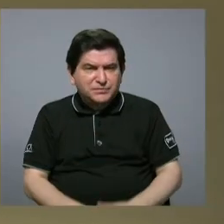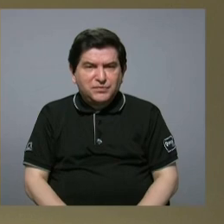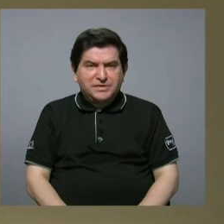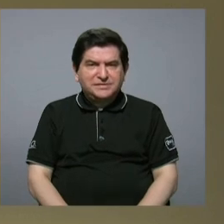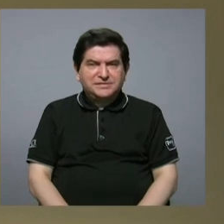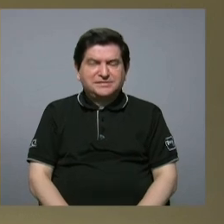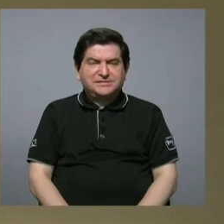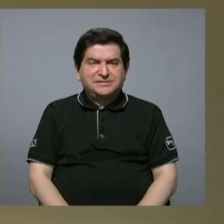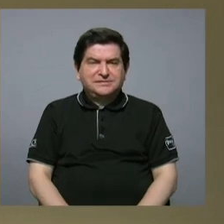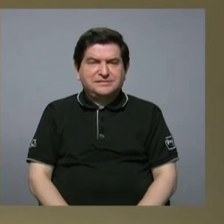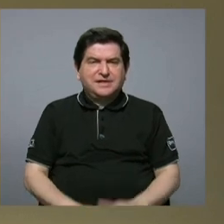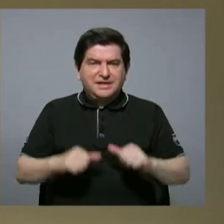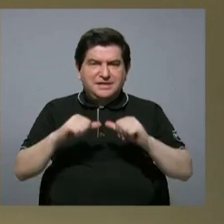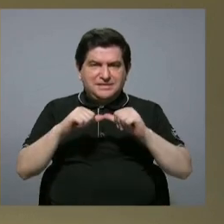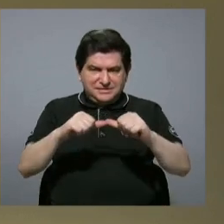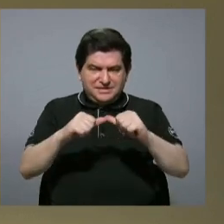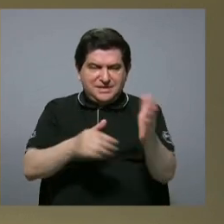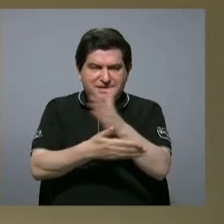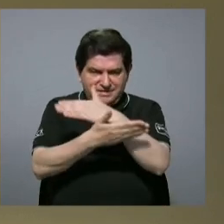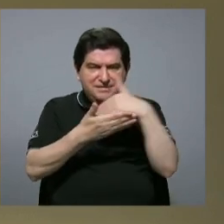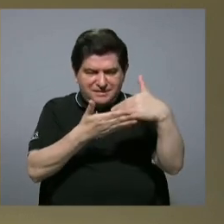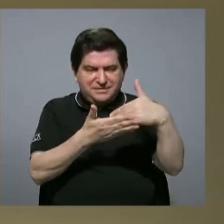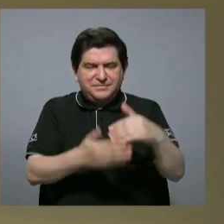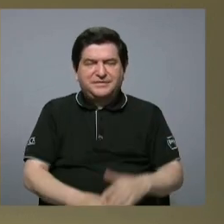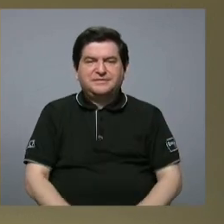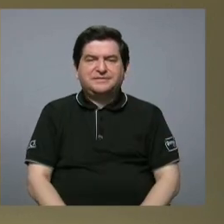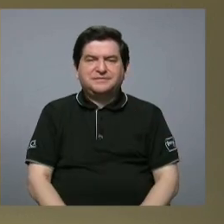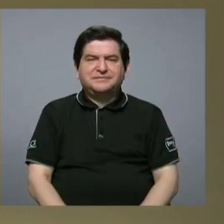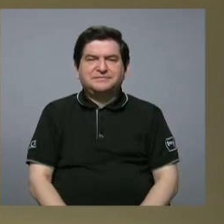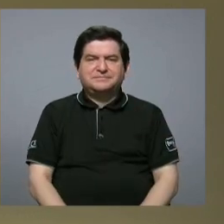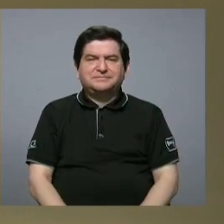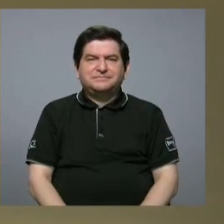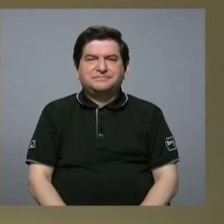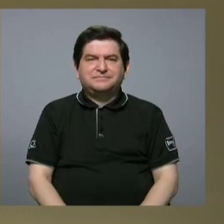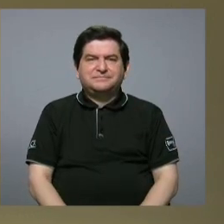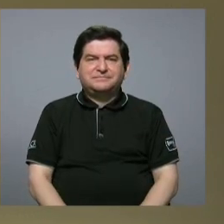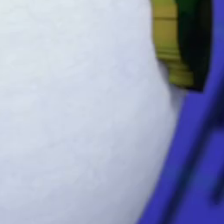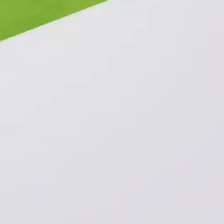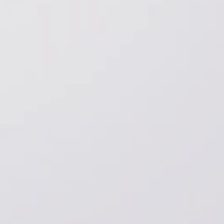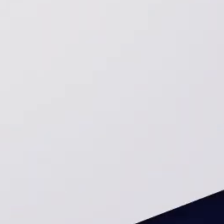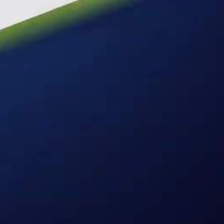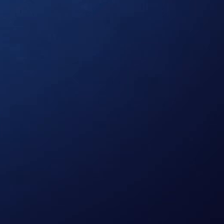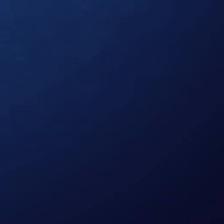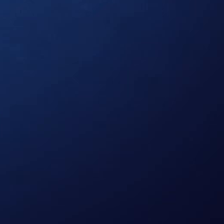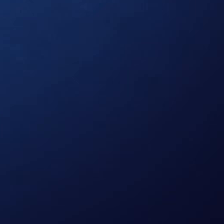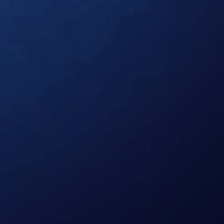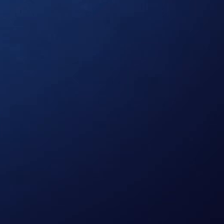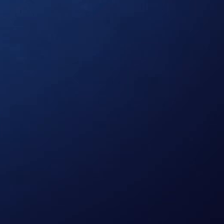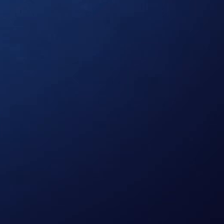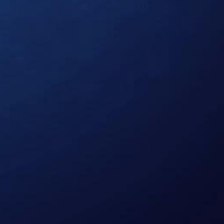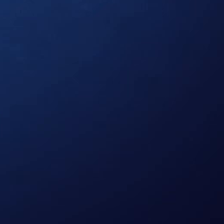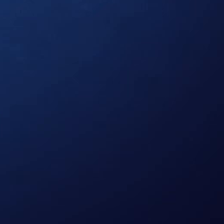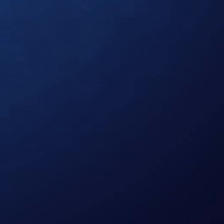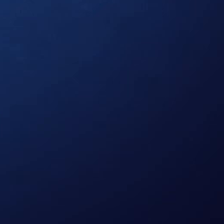en el segundo segmento, don Luis. Okay. Regresamos.